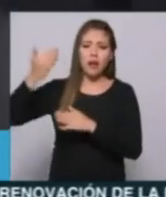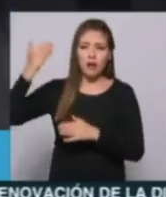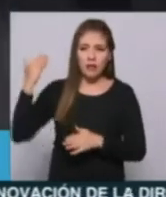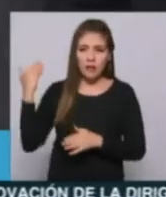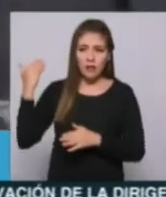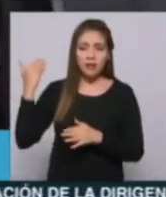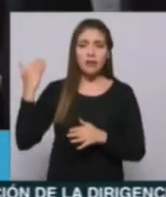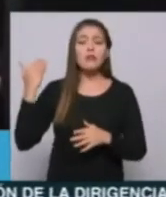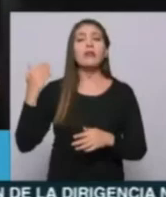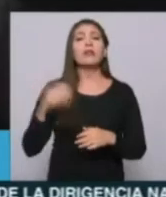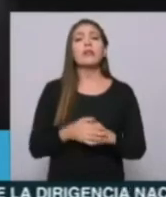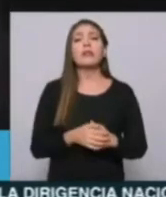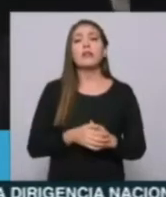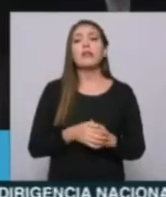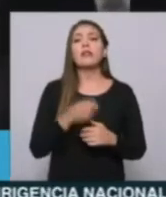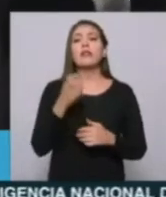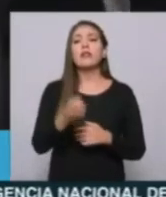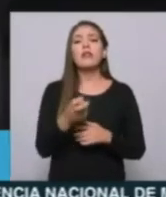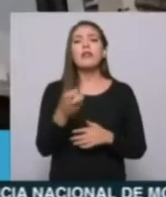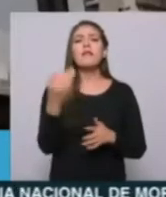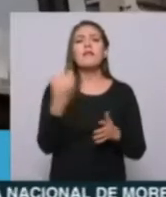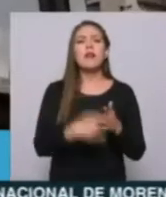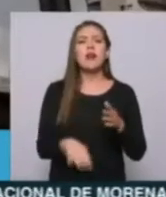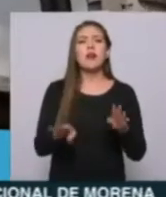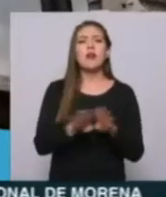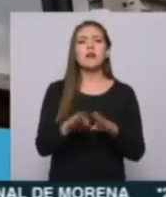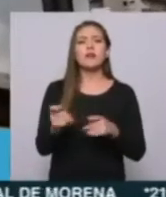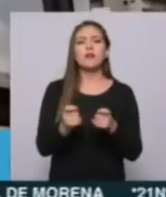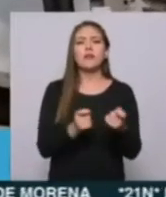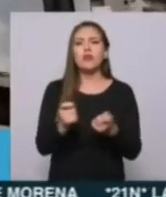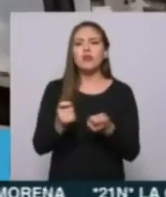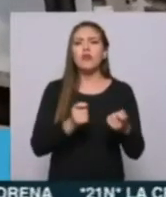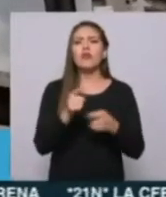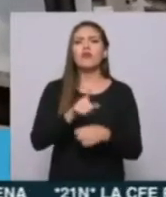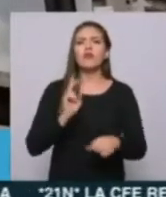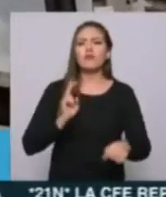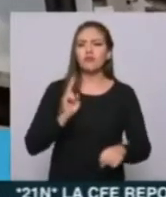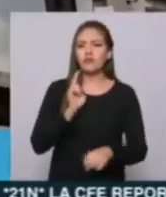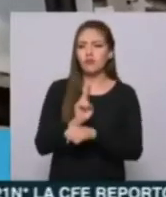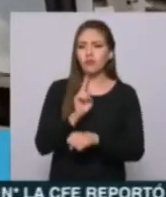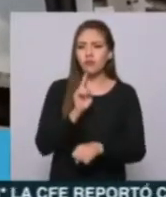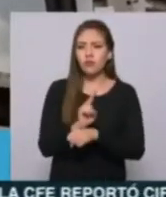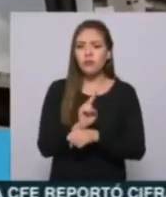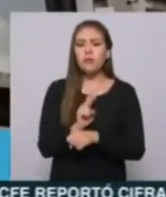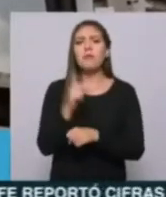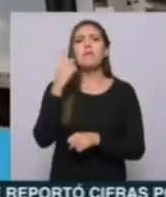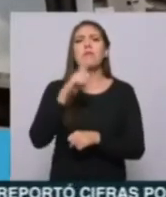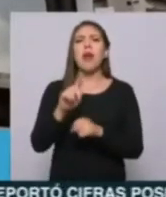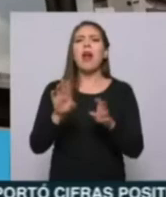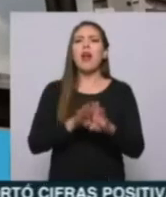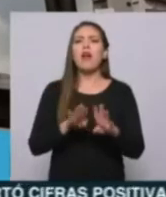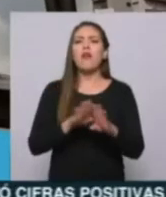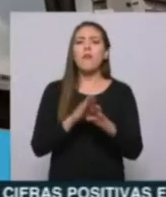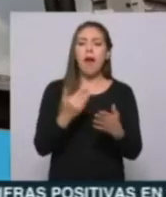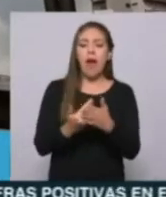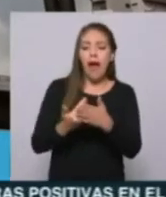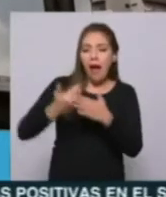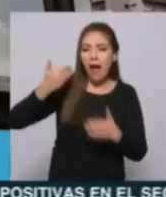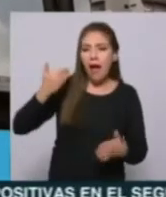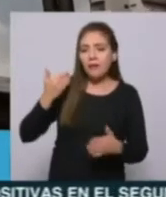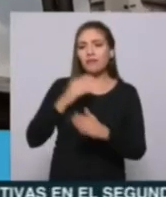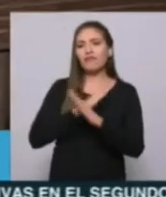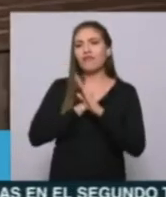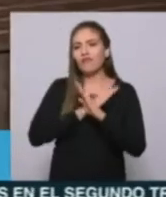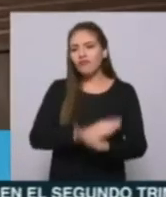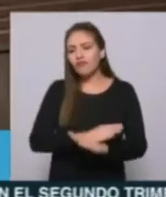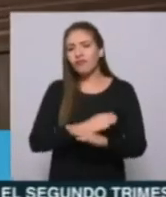adolece de controles eficaces en materia de prevención sobre